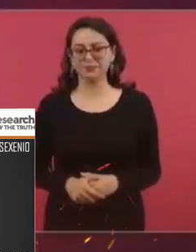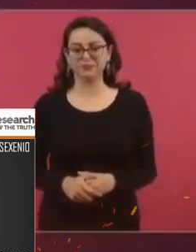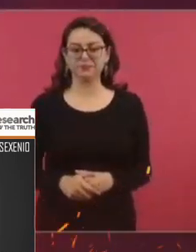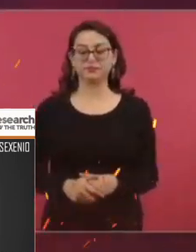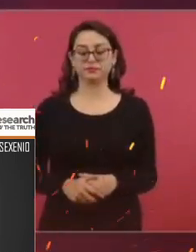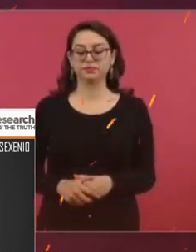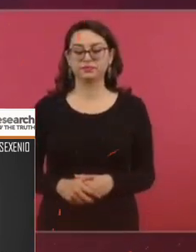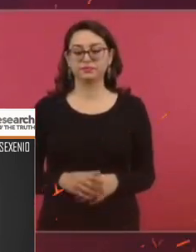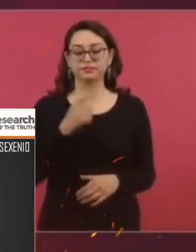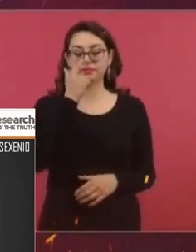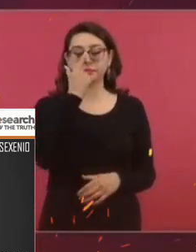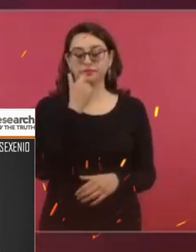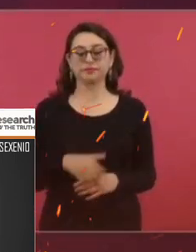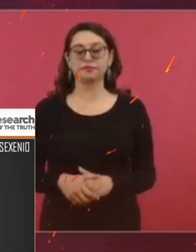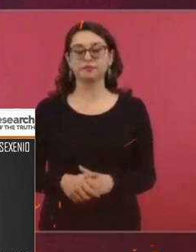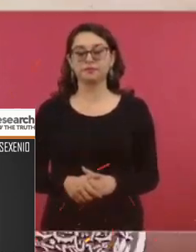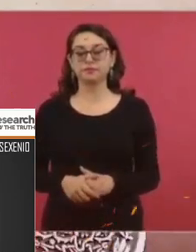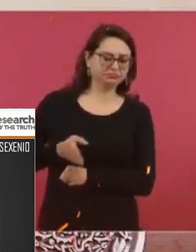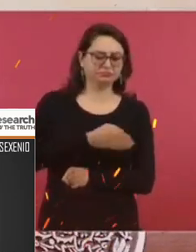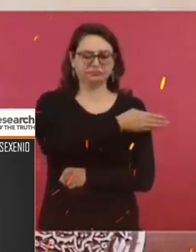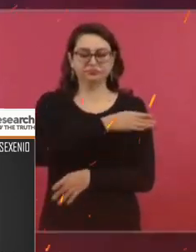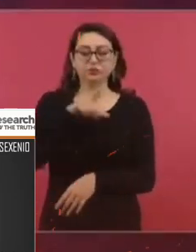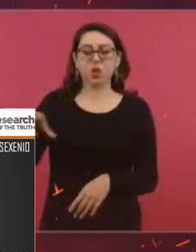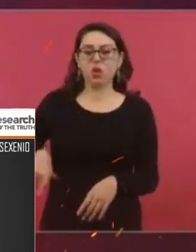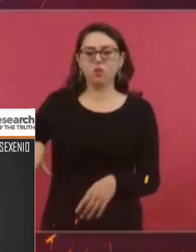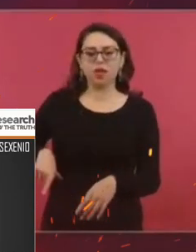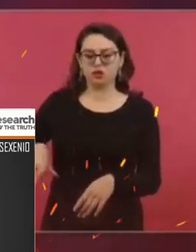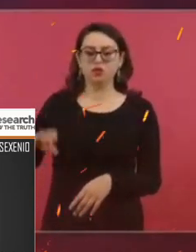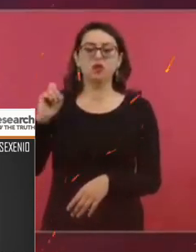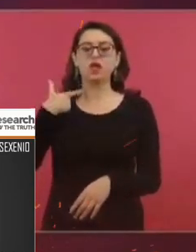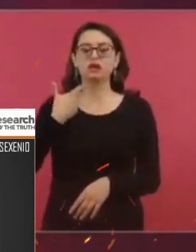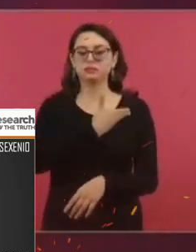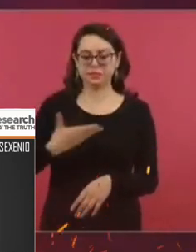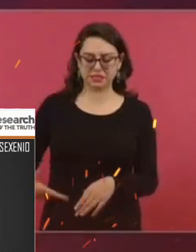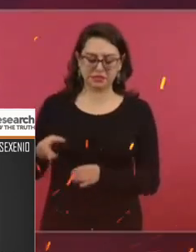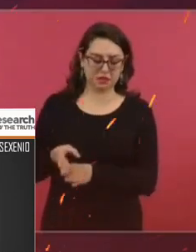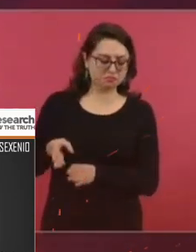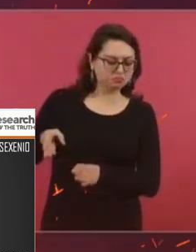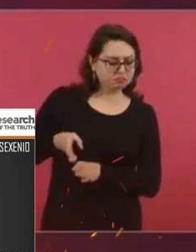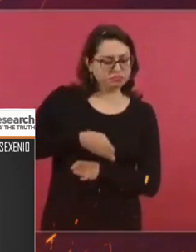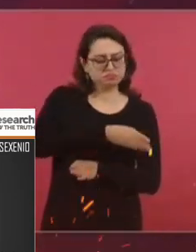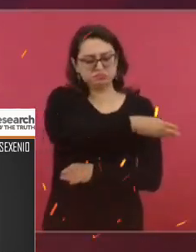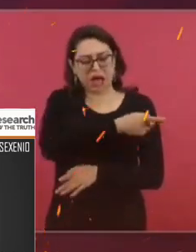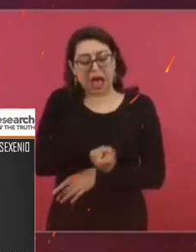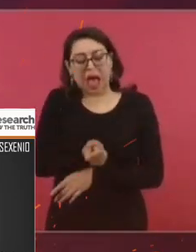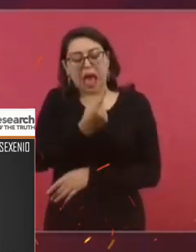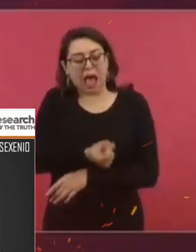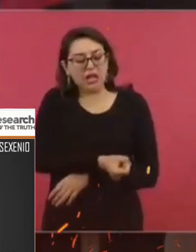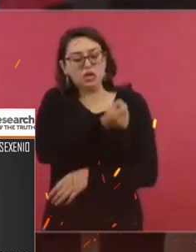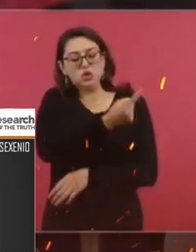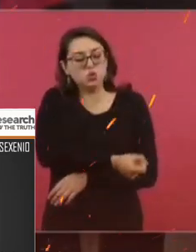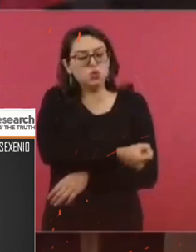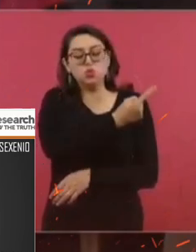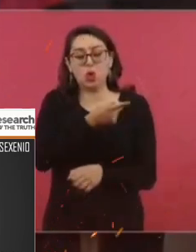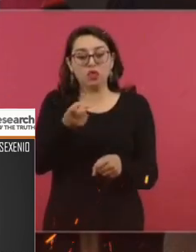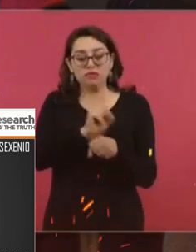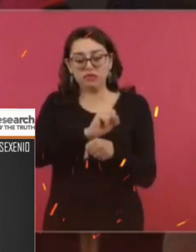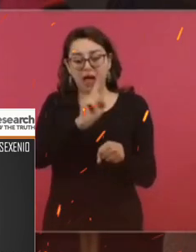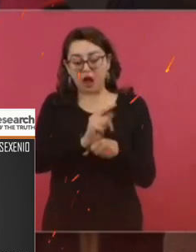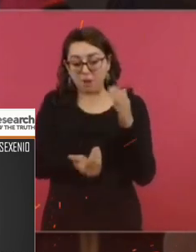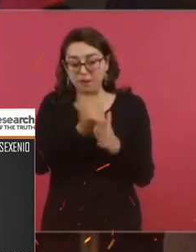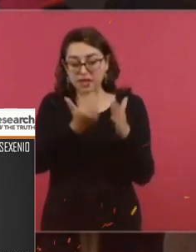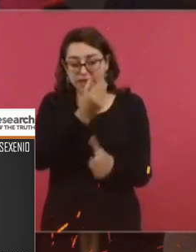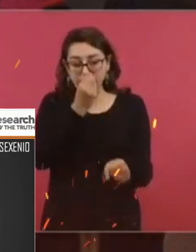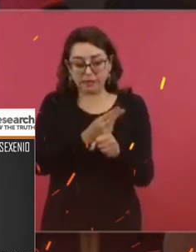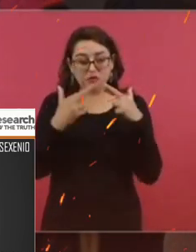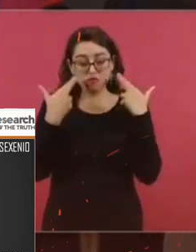días. ¿Sabías de algún gobierno el que se reuniera todas las mañanas el presidente y el gabinete de seguridad para atender el problema de